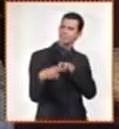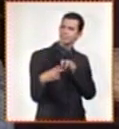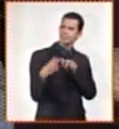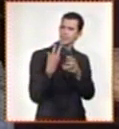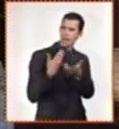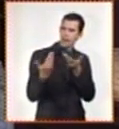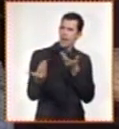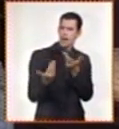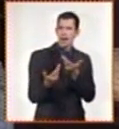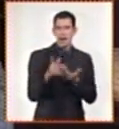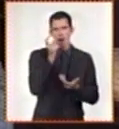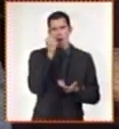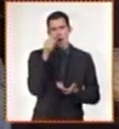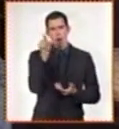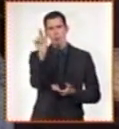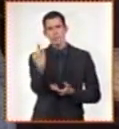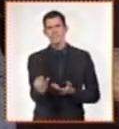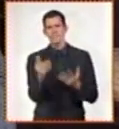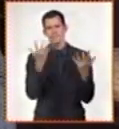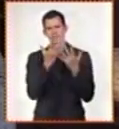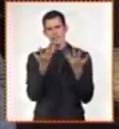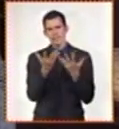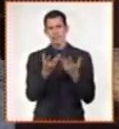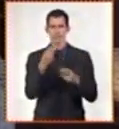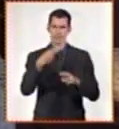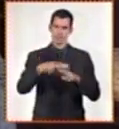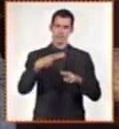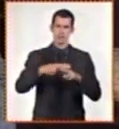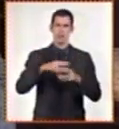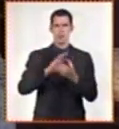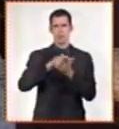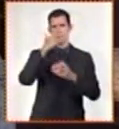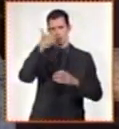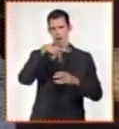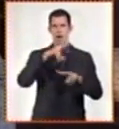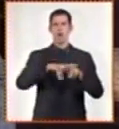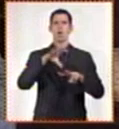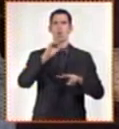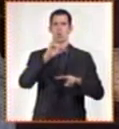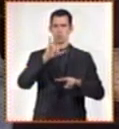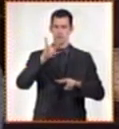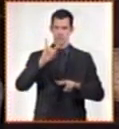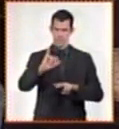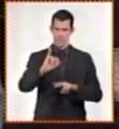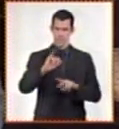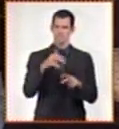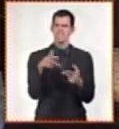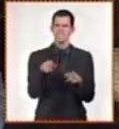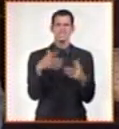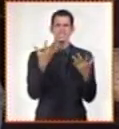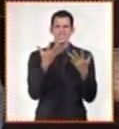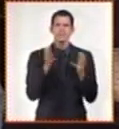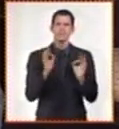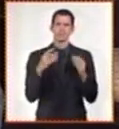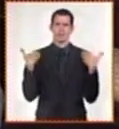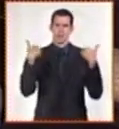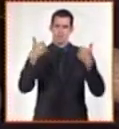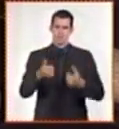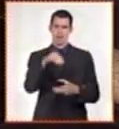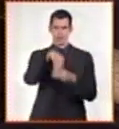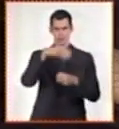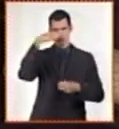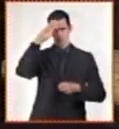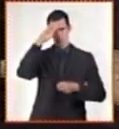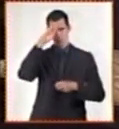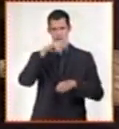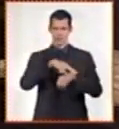el excelentísimo señor Ma Hui, embajador de la República Popular China en Cuba, en nuestro país.